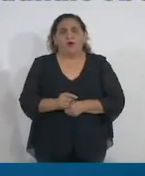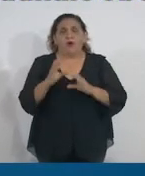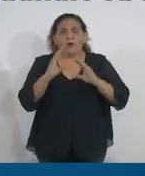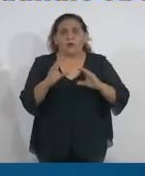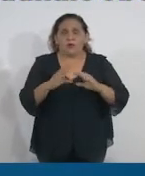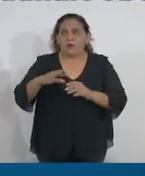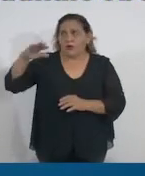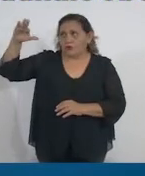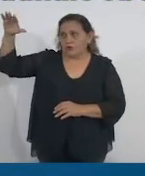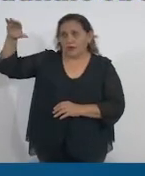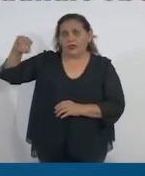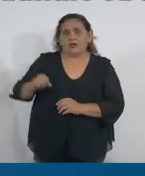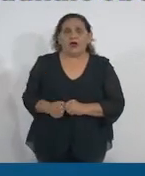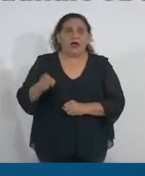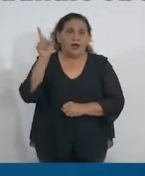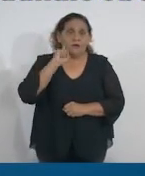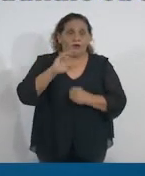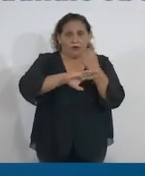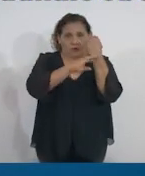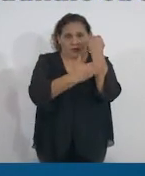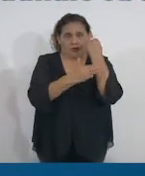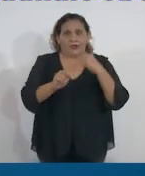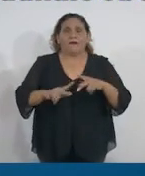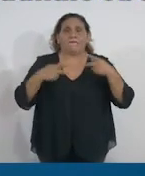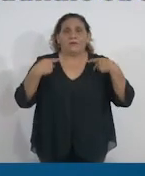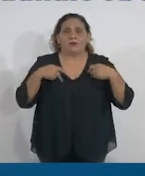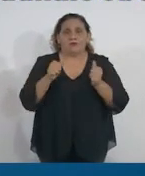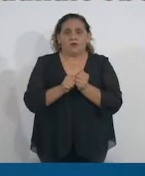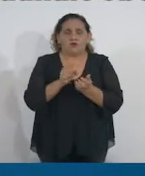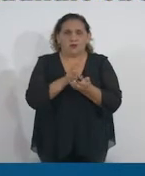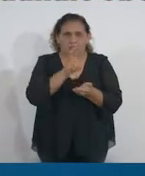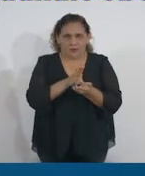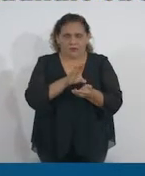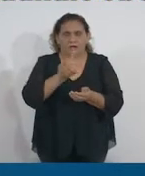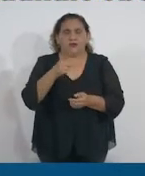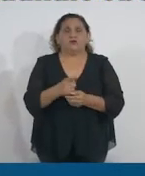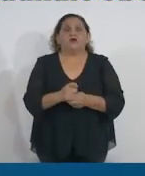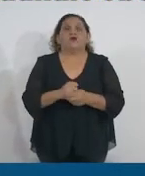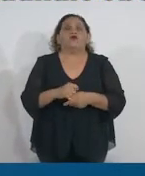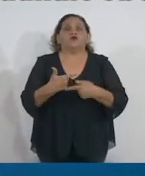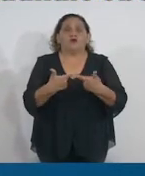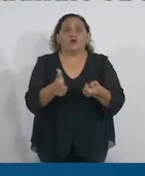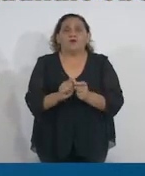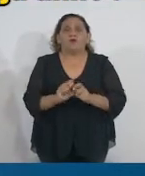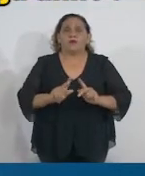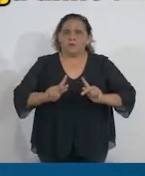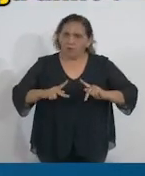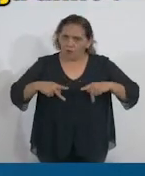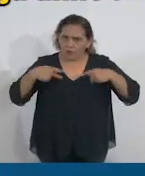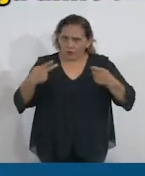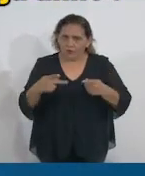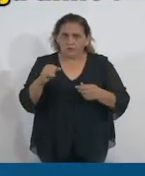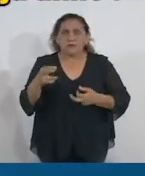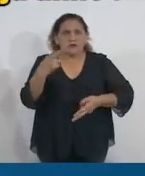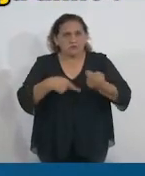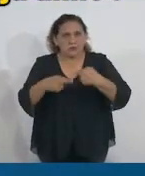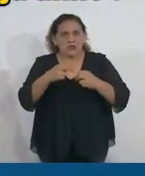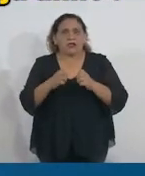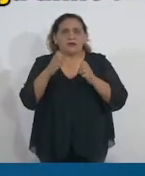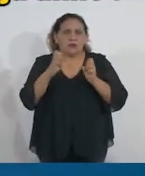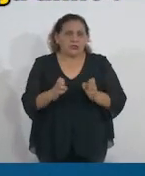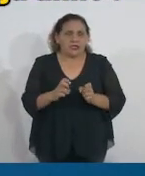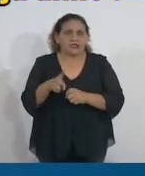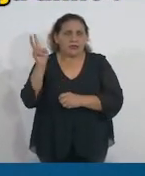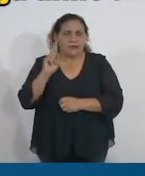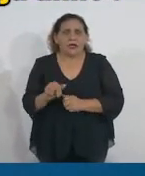a los adultos mayores, mujeres embarazadas y personas con discapacidad, que son los grupos más vulnerables. Si regresas o estás de